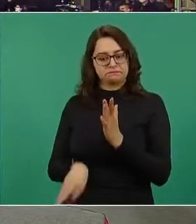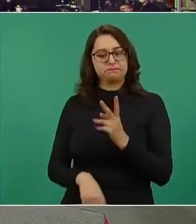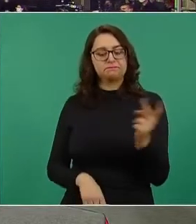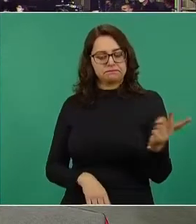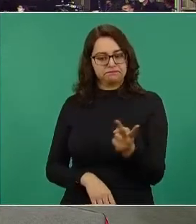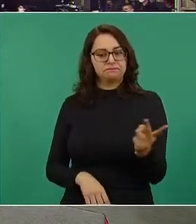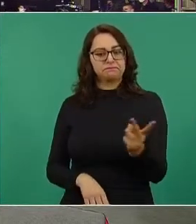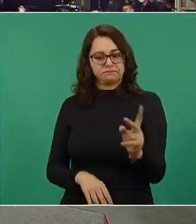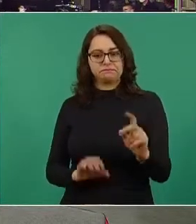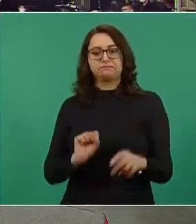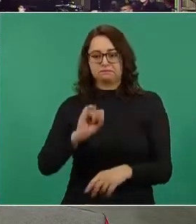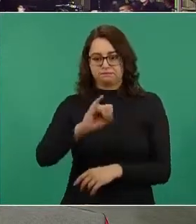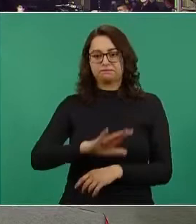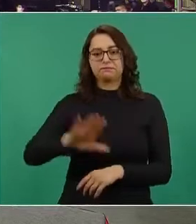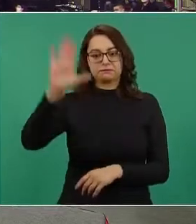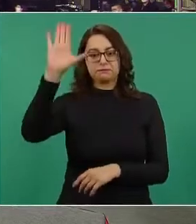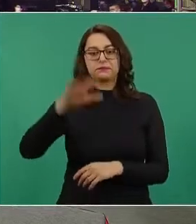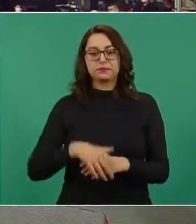Empezamos.